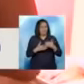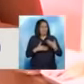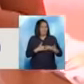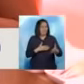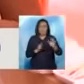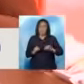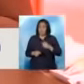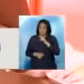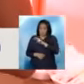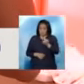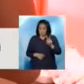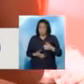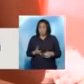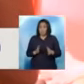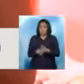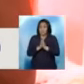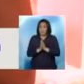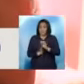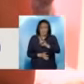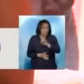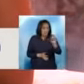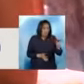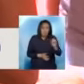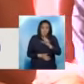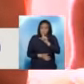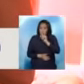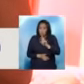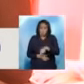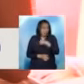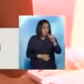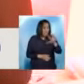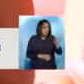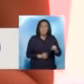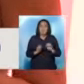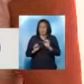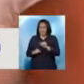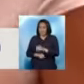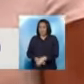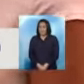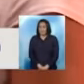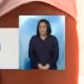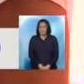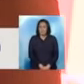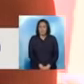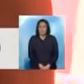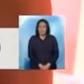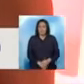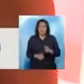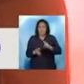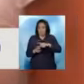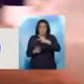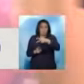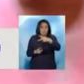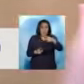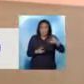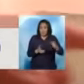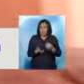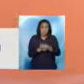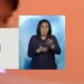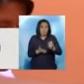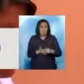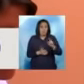estoy. He visto salir un pedido de 100 pollos, otro de 50, ¿no? Sí. Para los vecinos que han mandado a comprar.